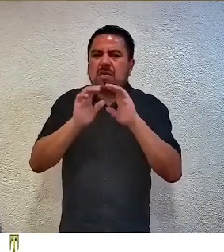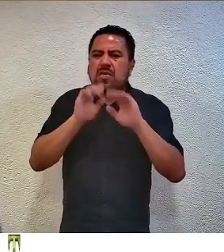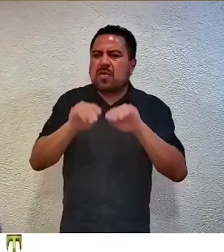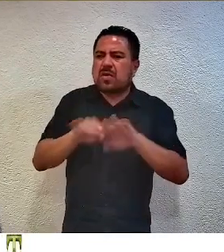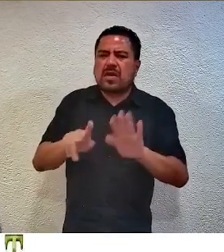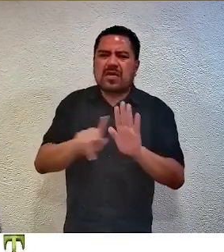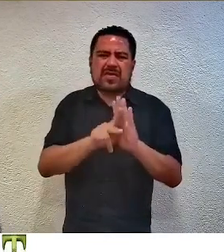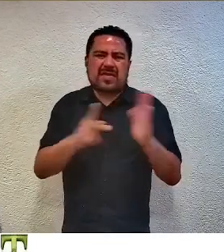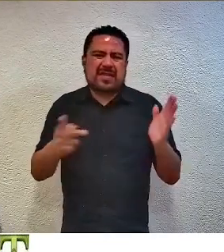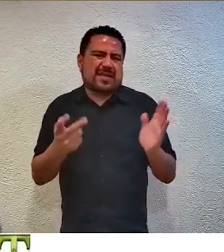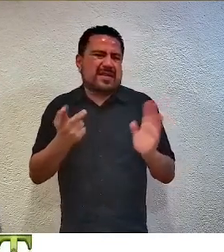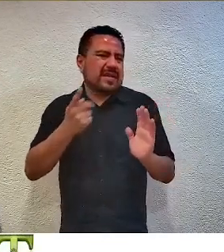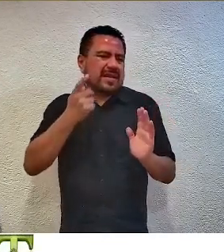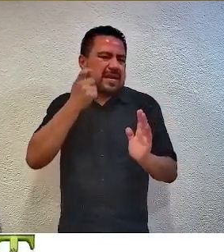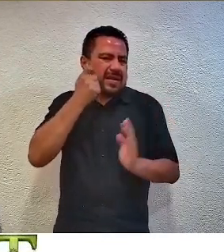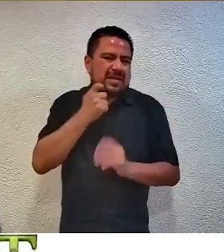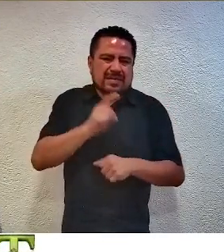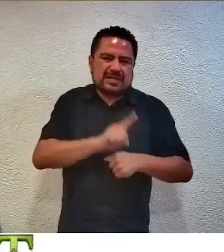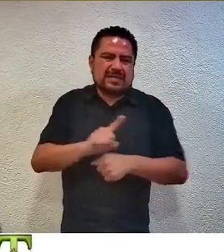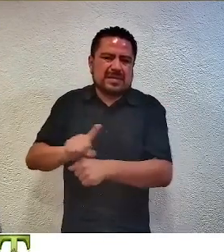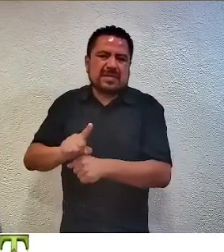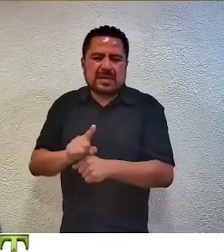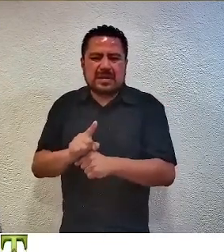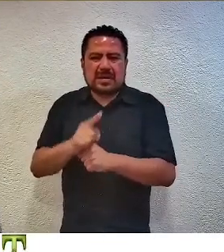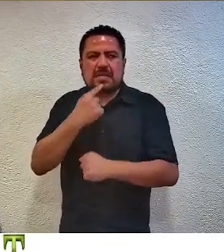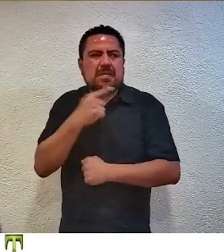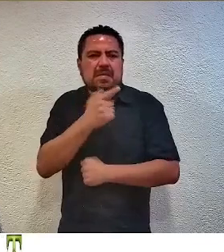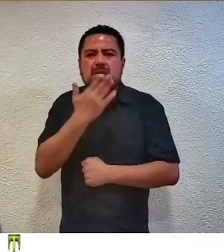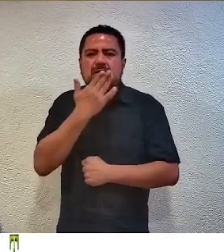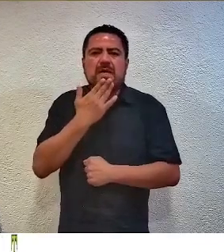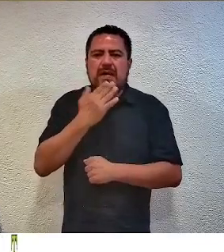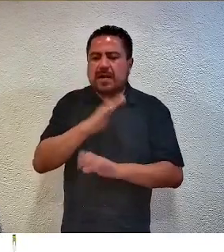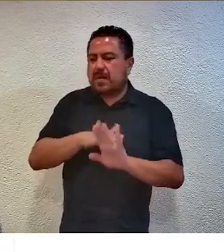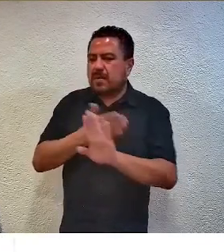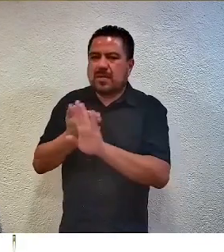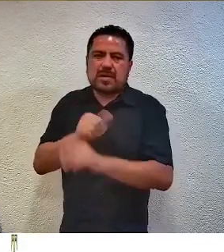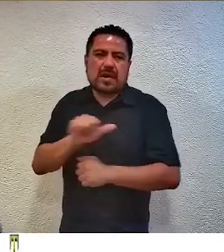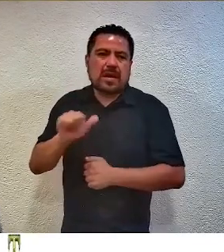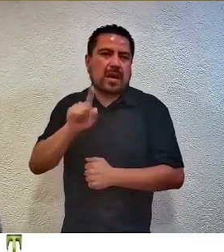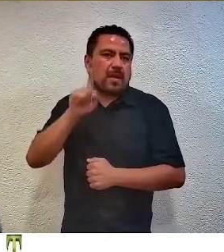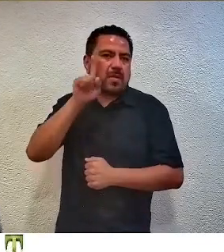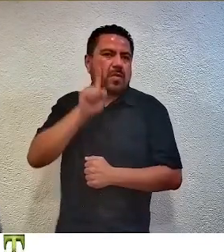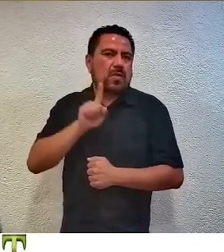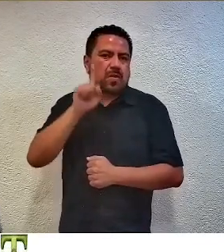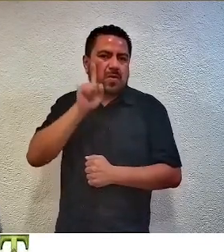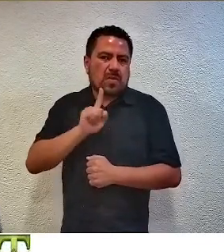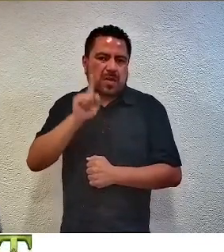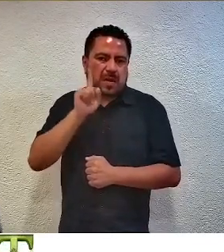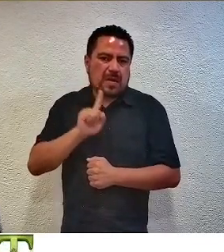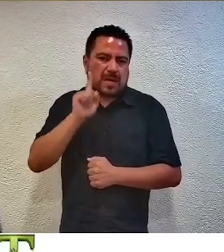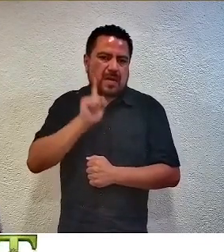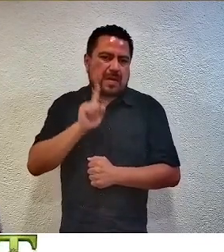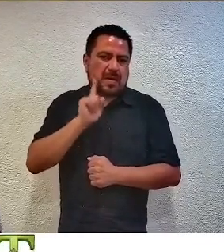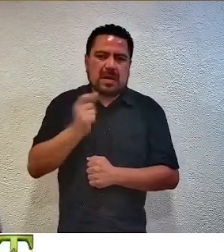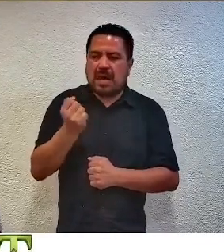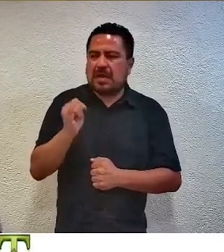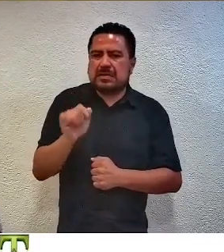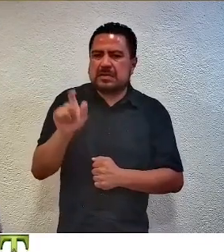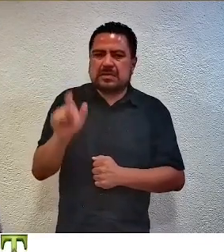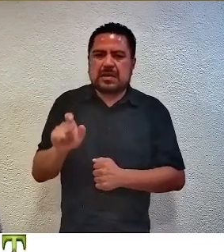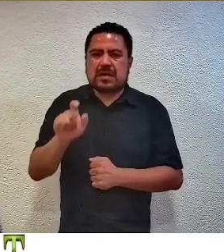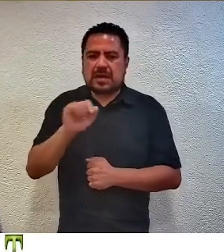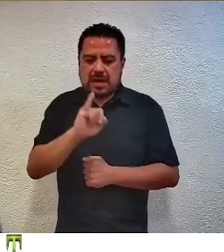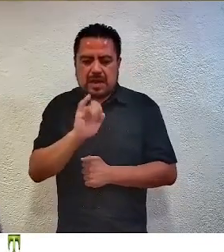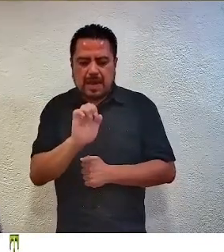Diario de Guerrero, sin que el reglamento de quejas y denuncias en materia de violencia política contra las mujeres y en razón de género del